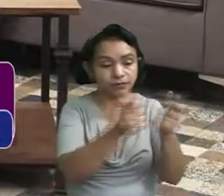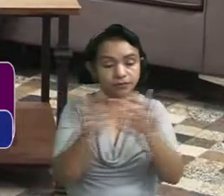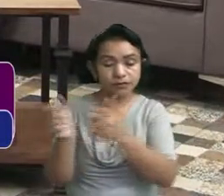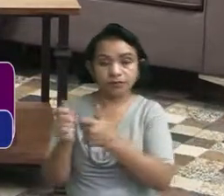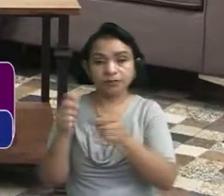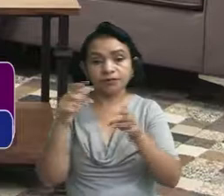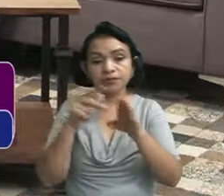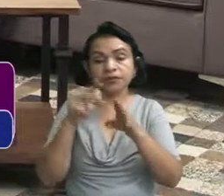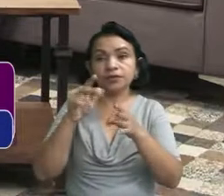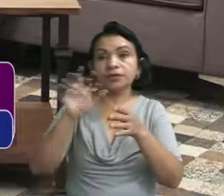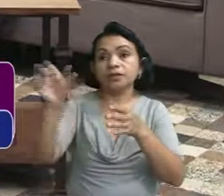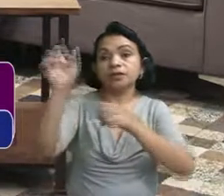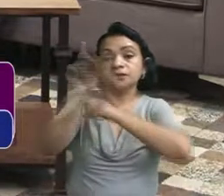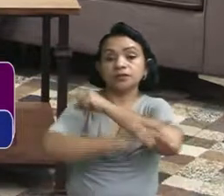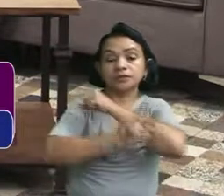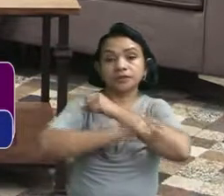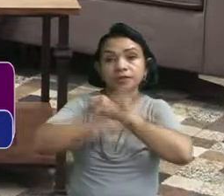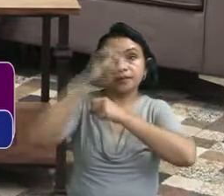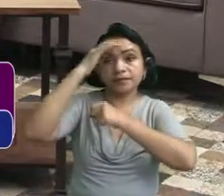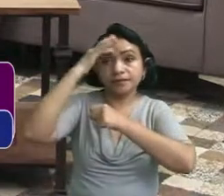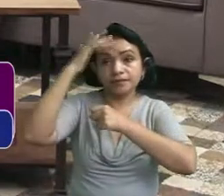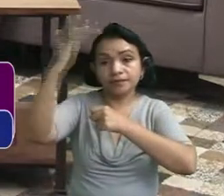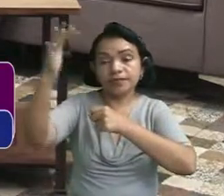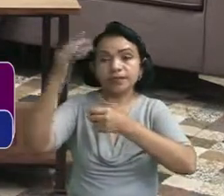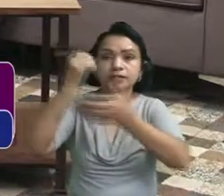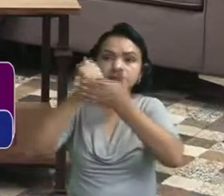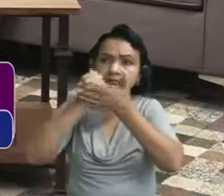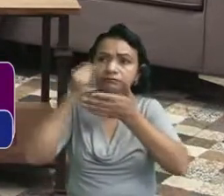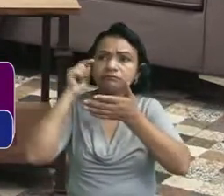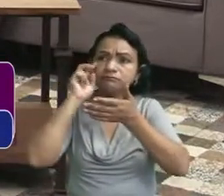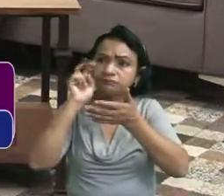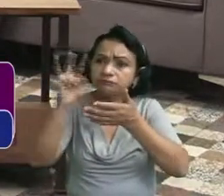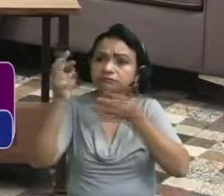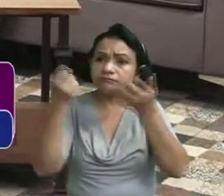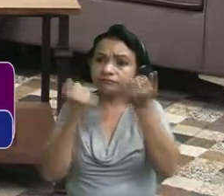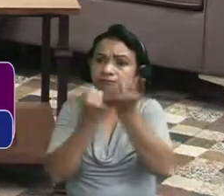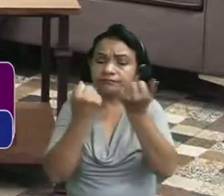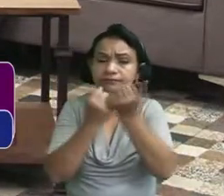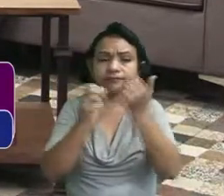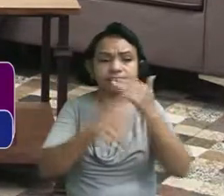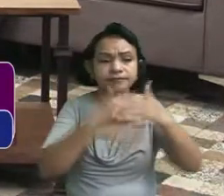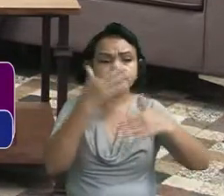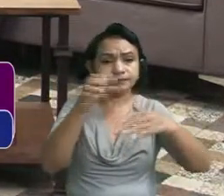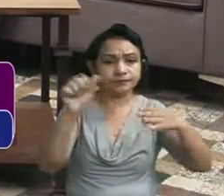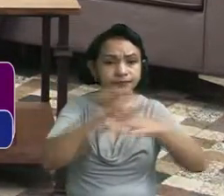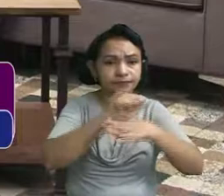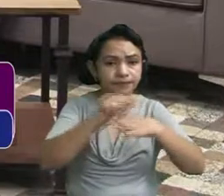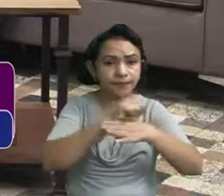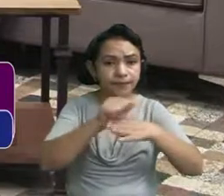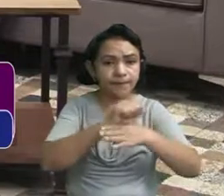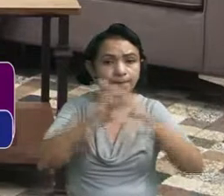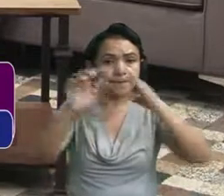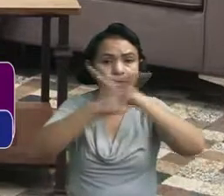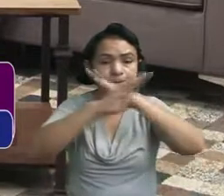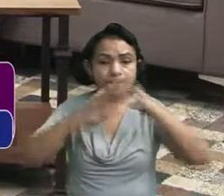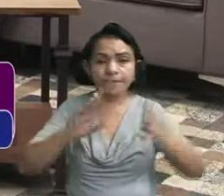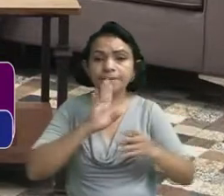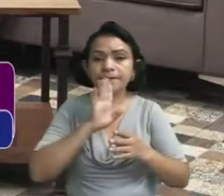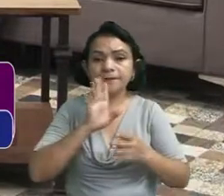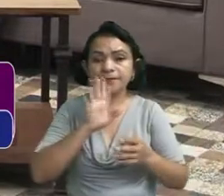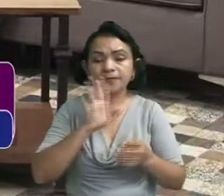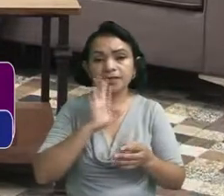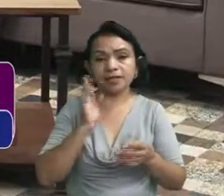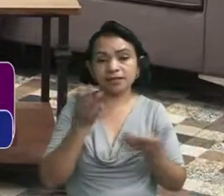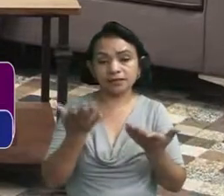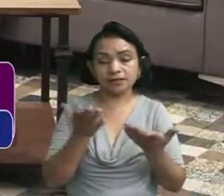obreros mexicanos, también en su trayectoria con el cooperativismo, pero después pues llevándolo a la práctica. Es claro, decir, un momento que se habla de la paz, también empieza a hablar